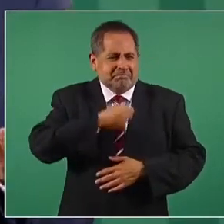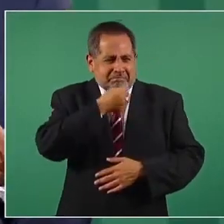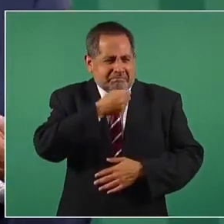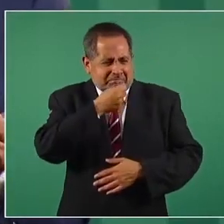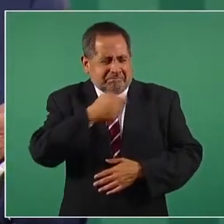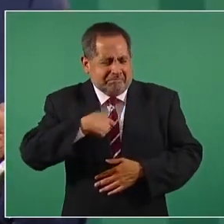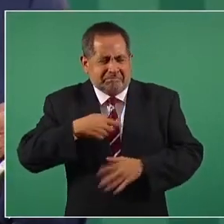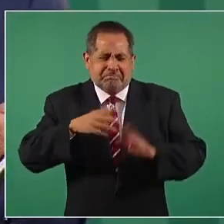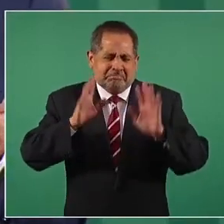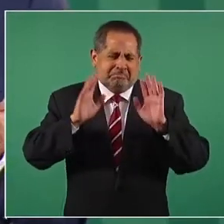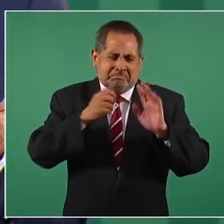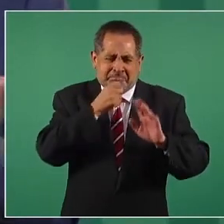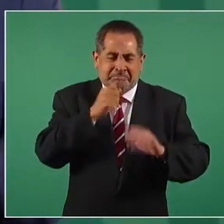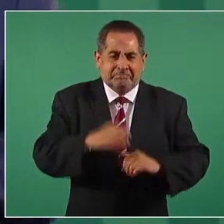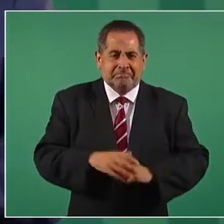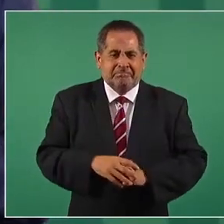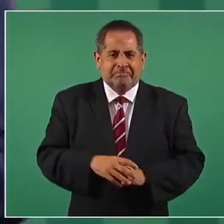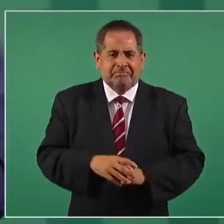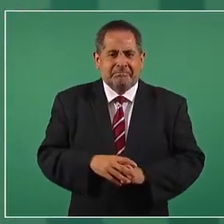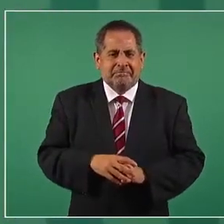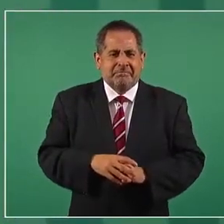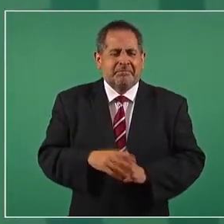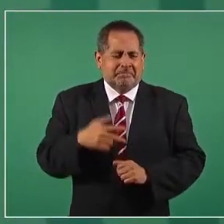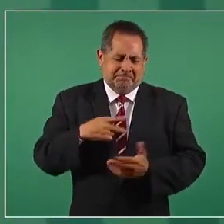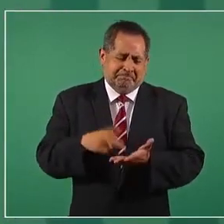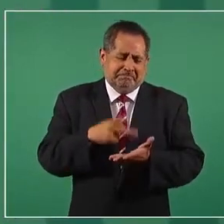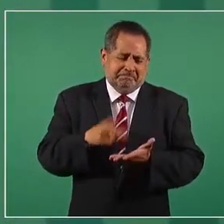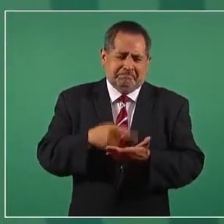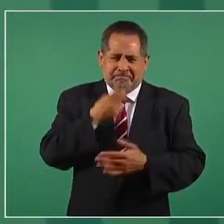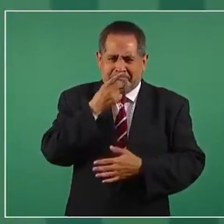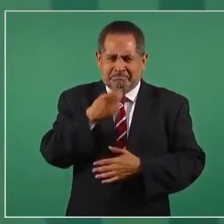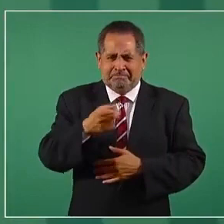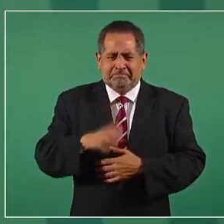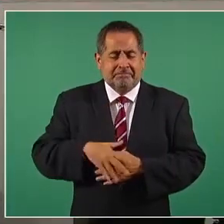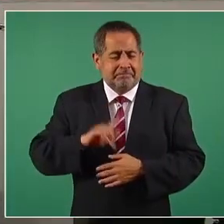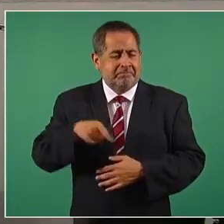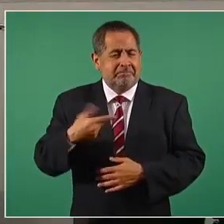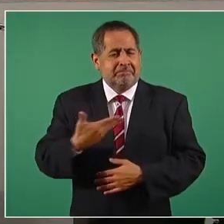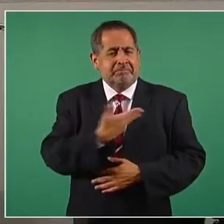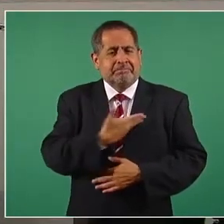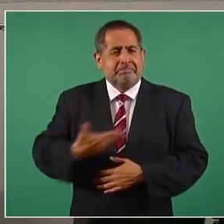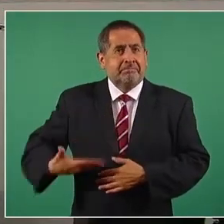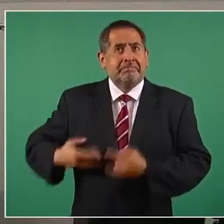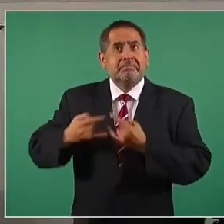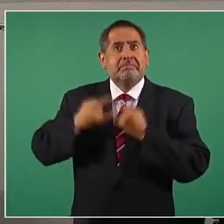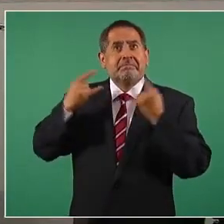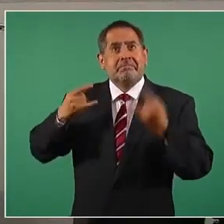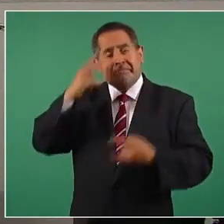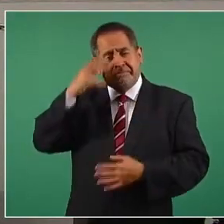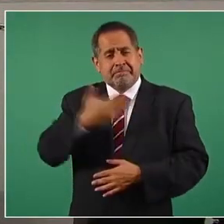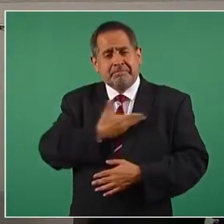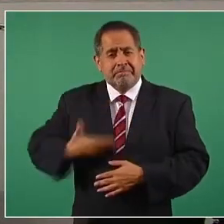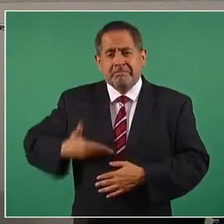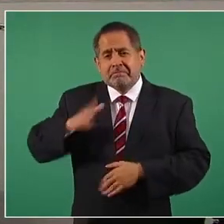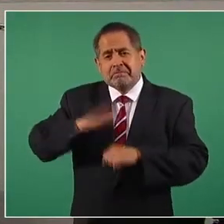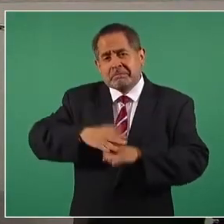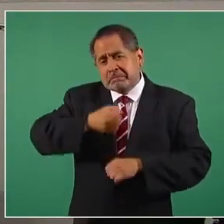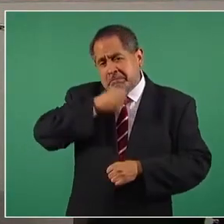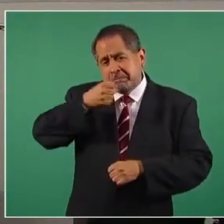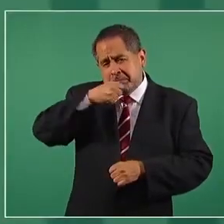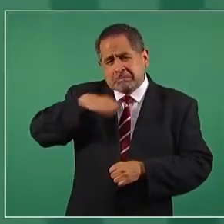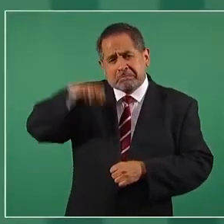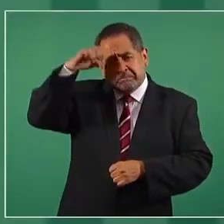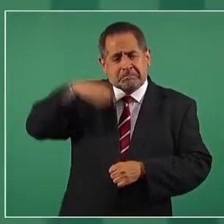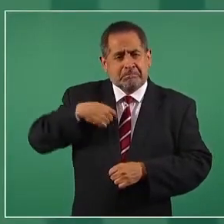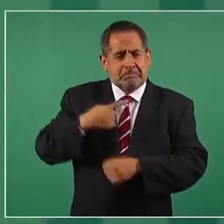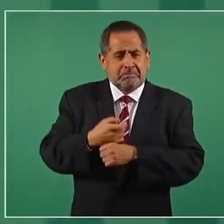ya. O sea, ya lo he dicho, soy el no presidente era. En la historia de México de más edad.